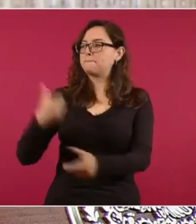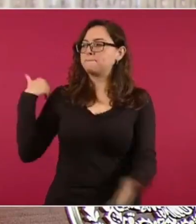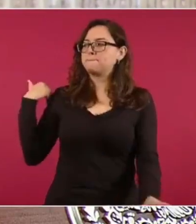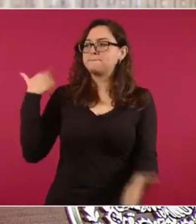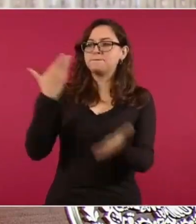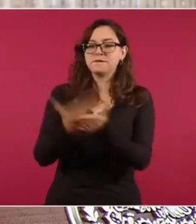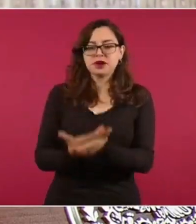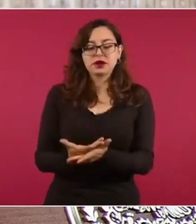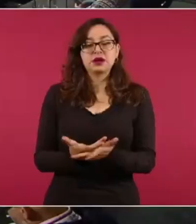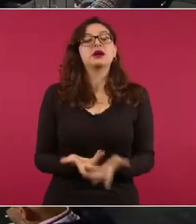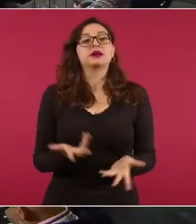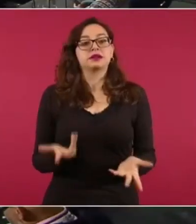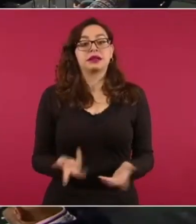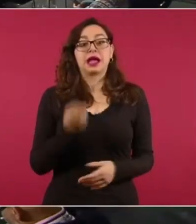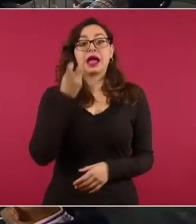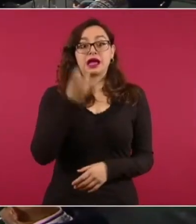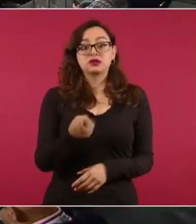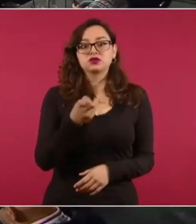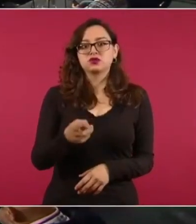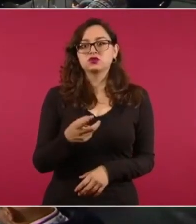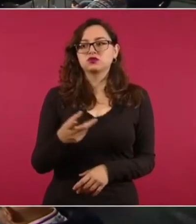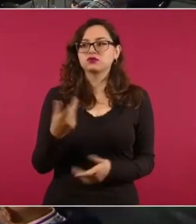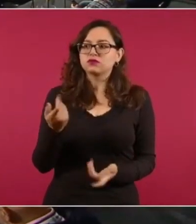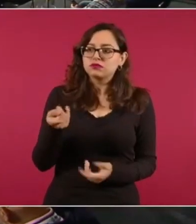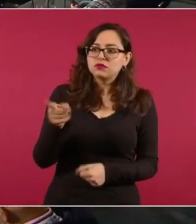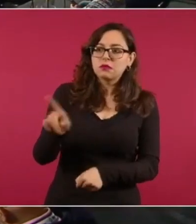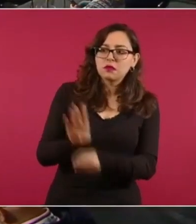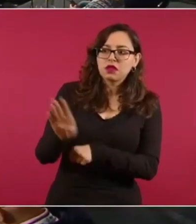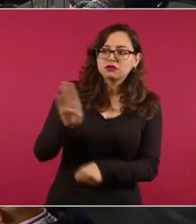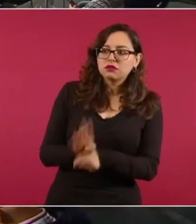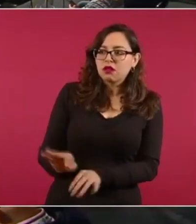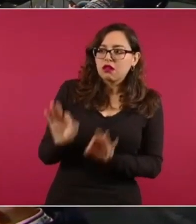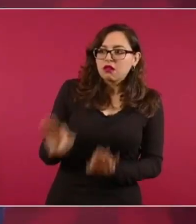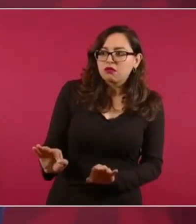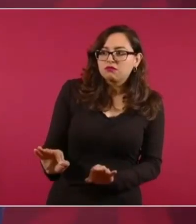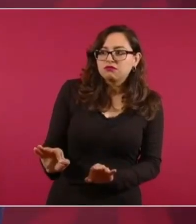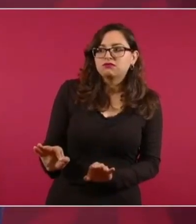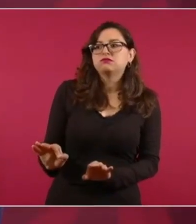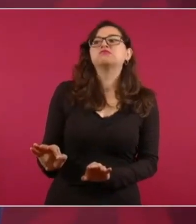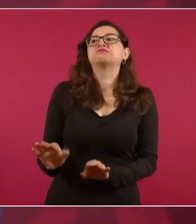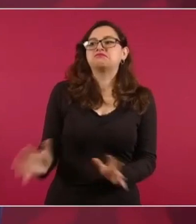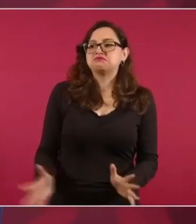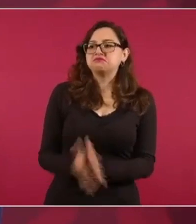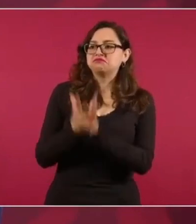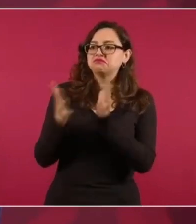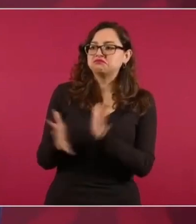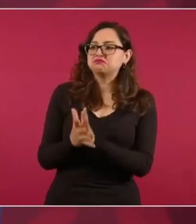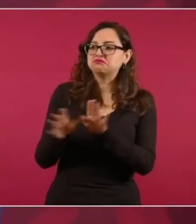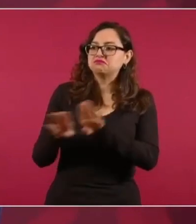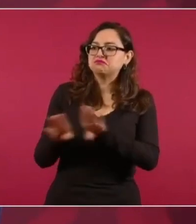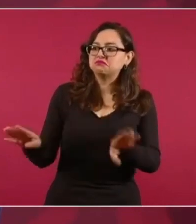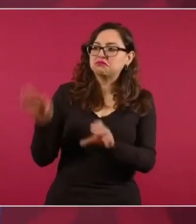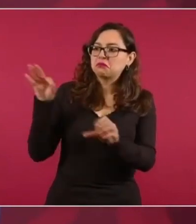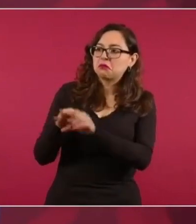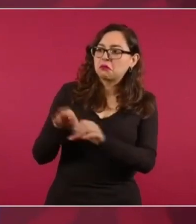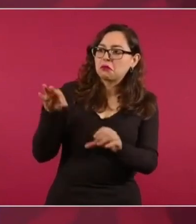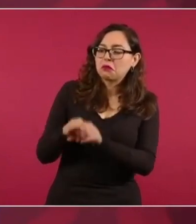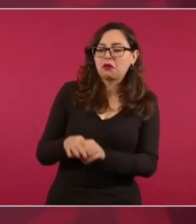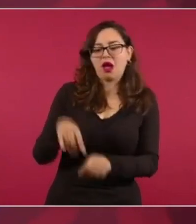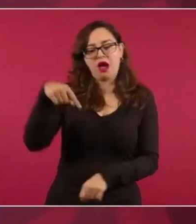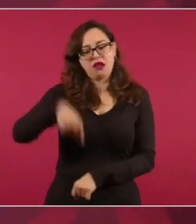Entonces tenemos que ir hacia allá, seguir consolidando la vía